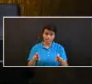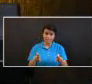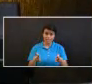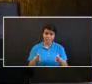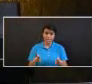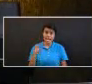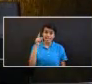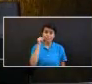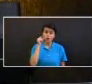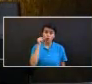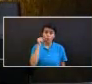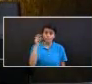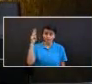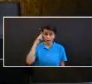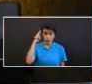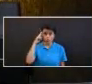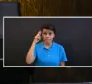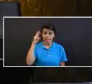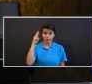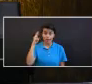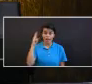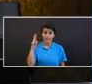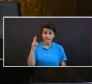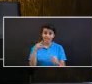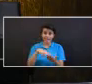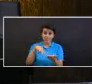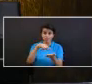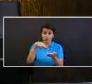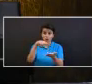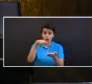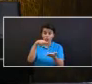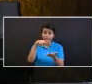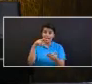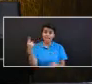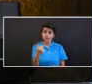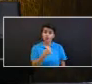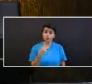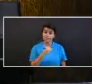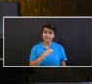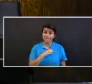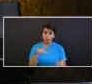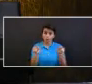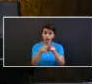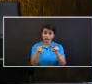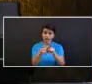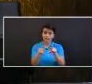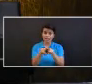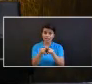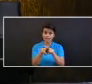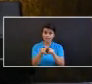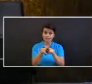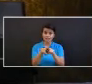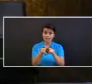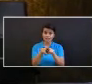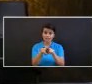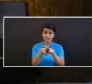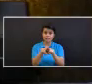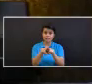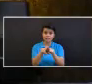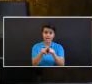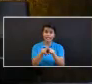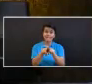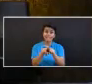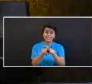hombre reconocido en la nación, es un hombre que todos quisieran igualar. Sin embargo, tiene algo que se llama